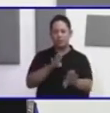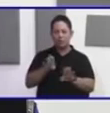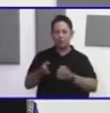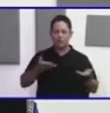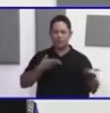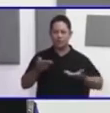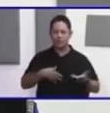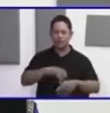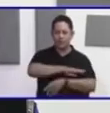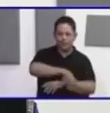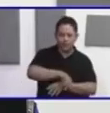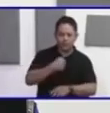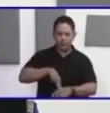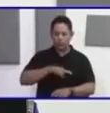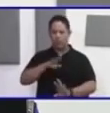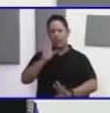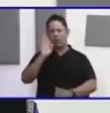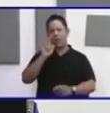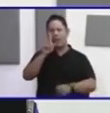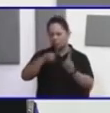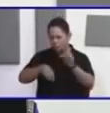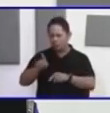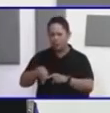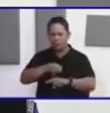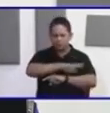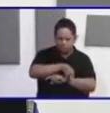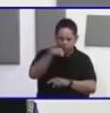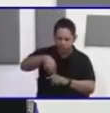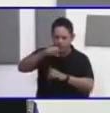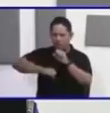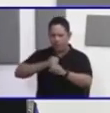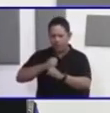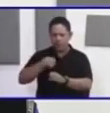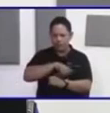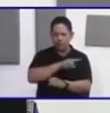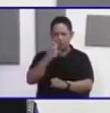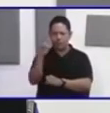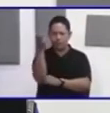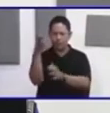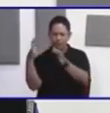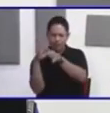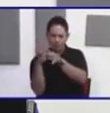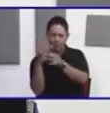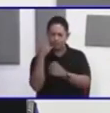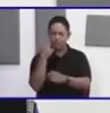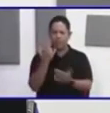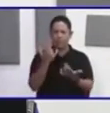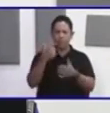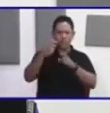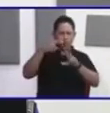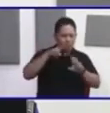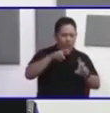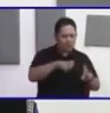estamos investigando y que ya, junto con la Fiscalía, tenemos una línea de investigación muy clara para lograr la